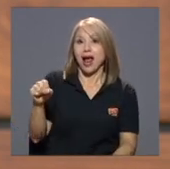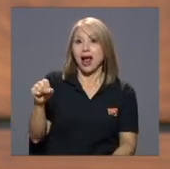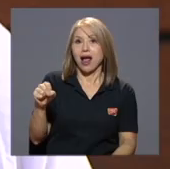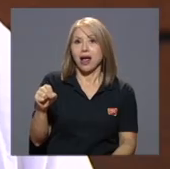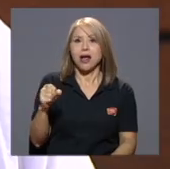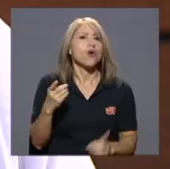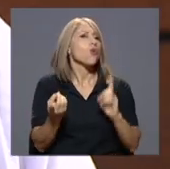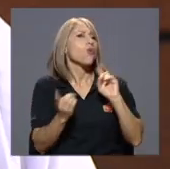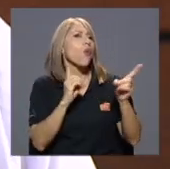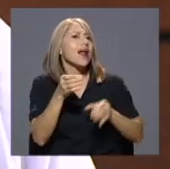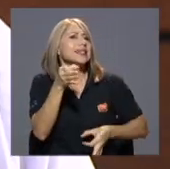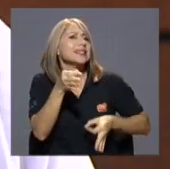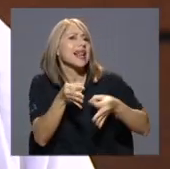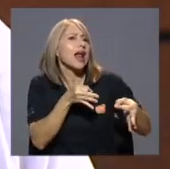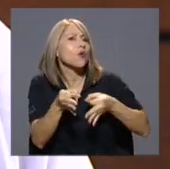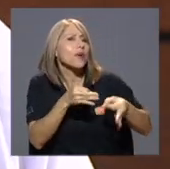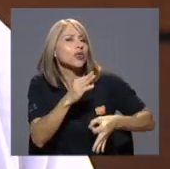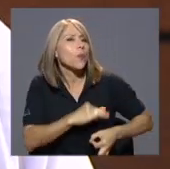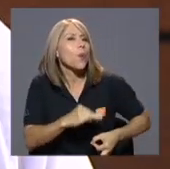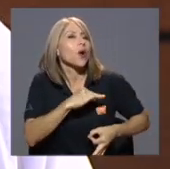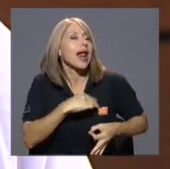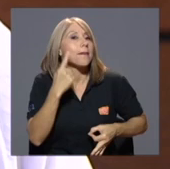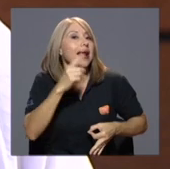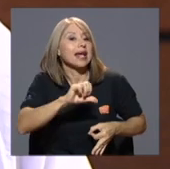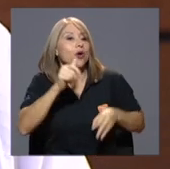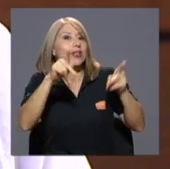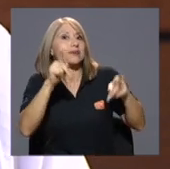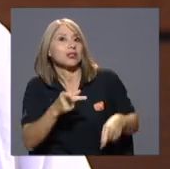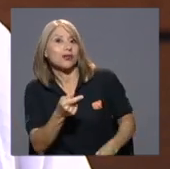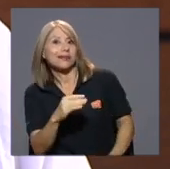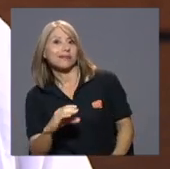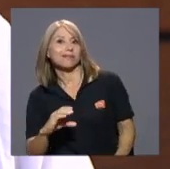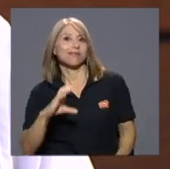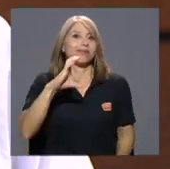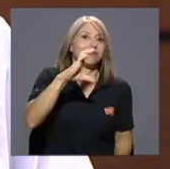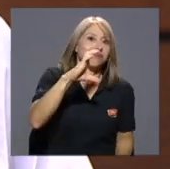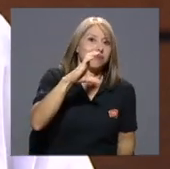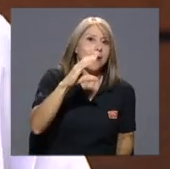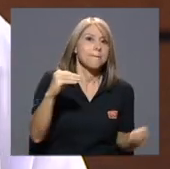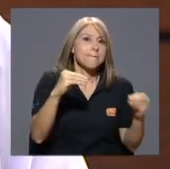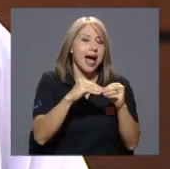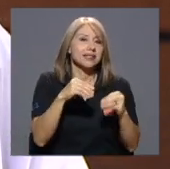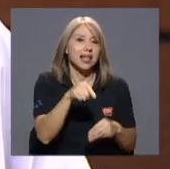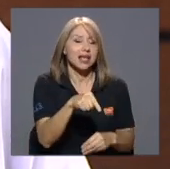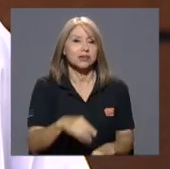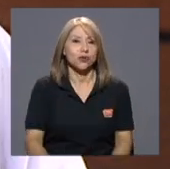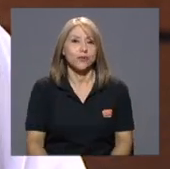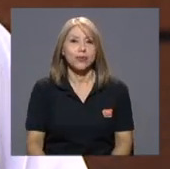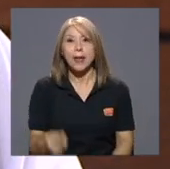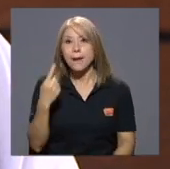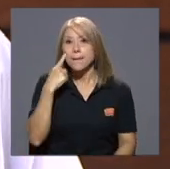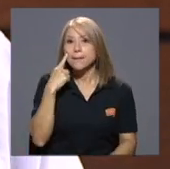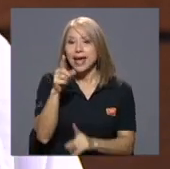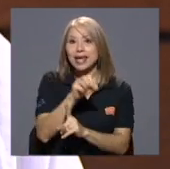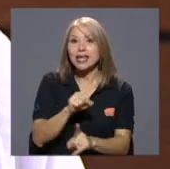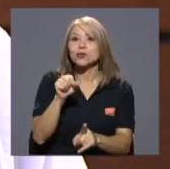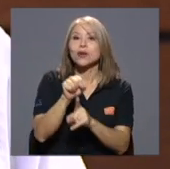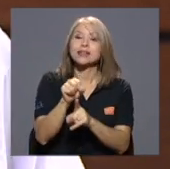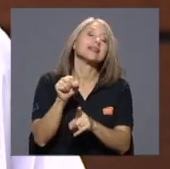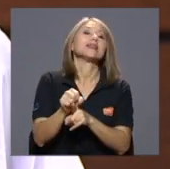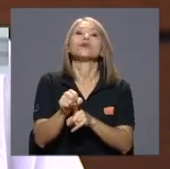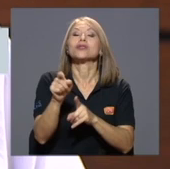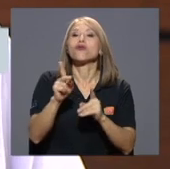eso? Vea que en un escenario en el que es el verdaderamente real desde la demografía de la